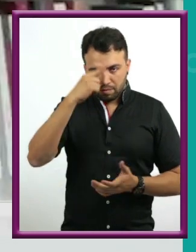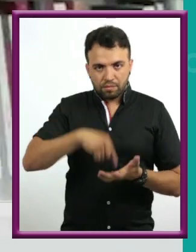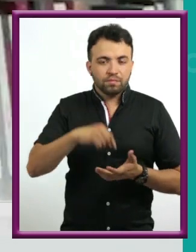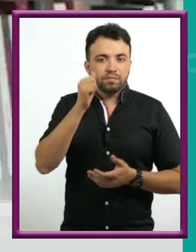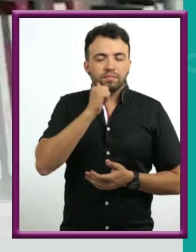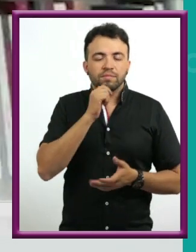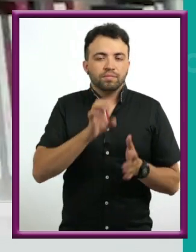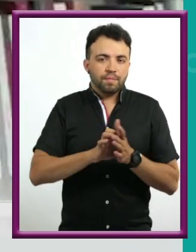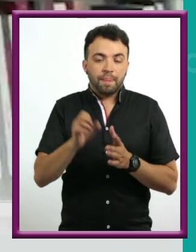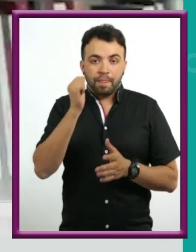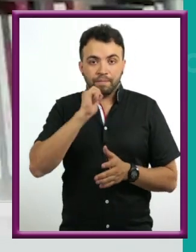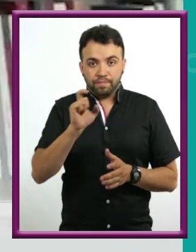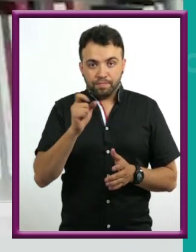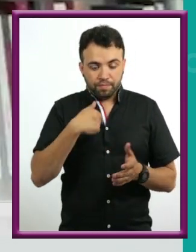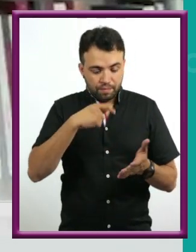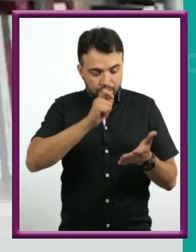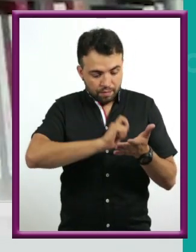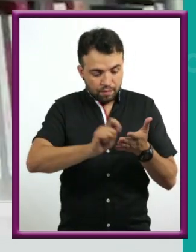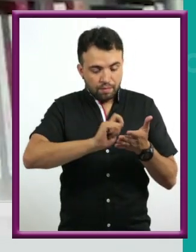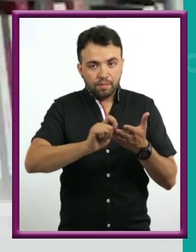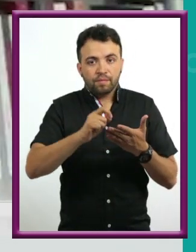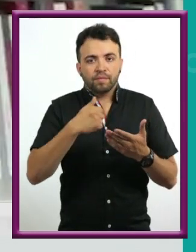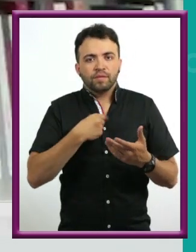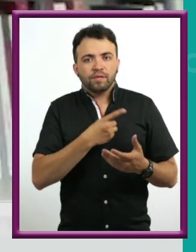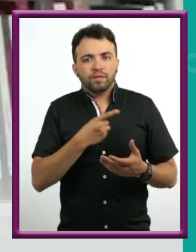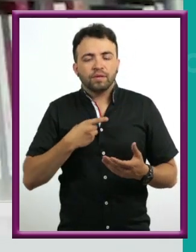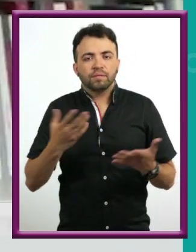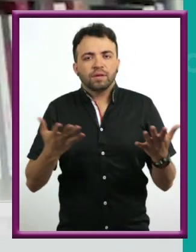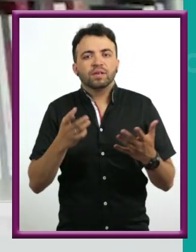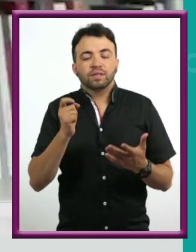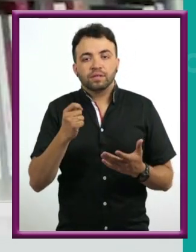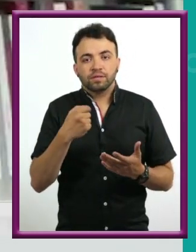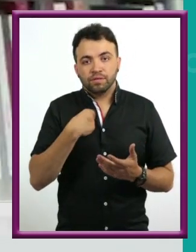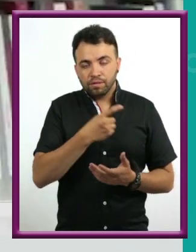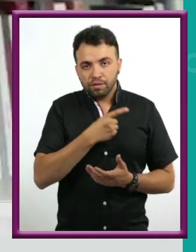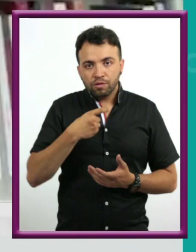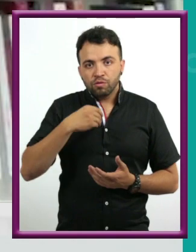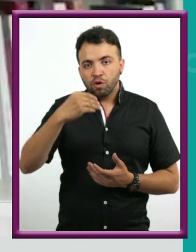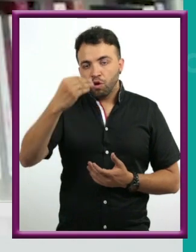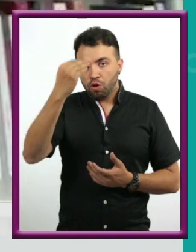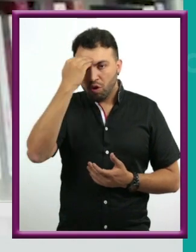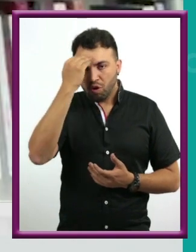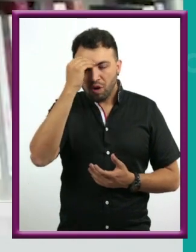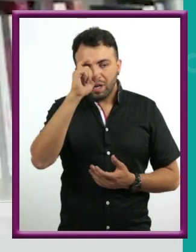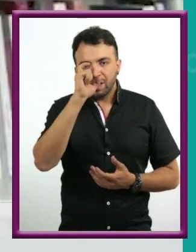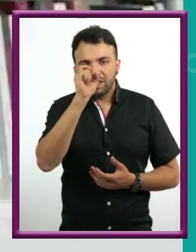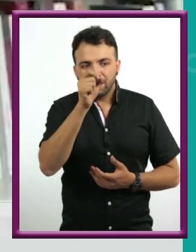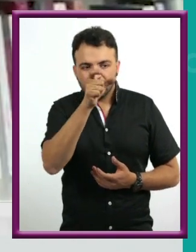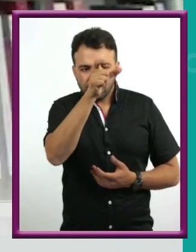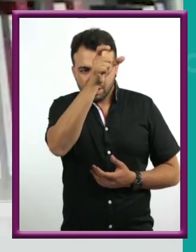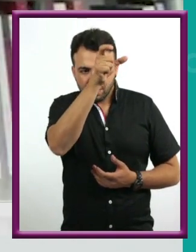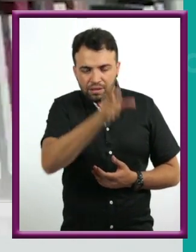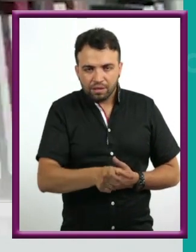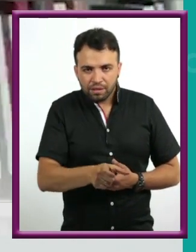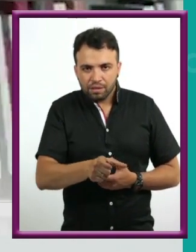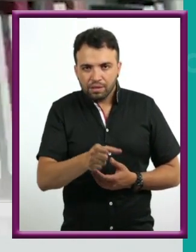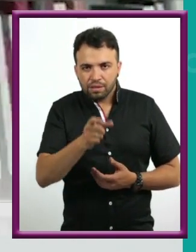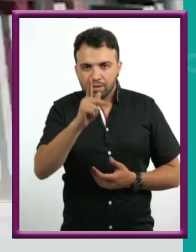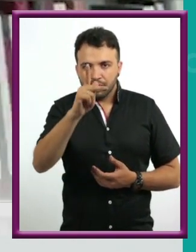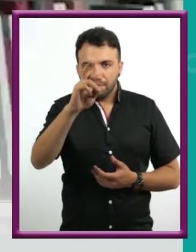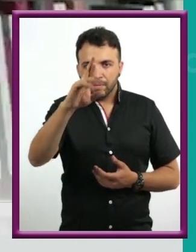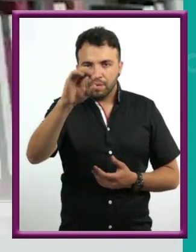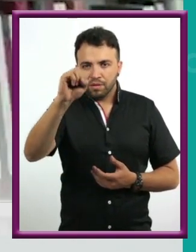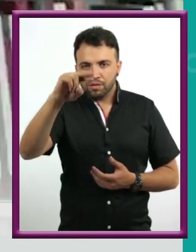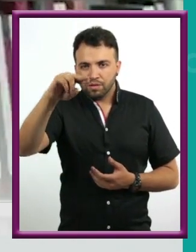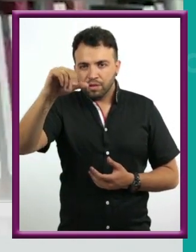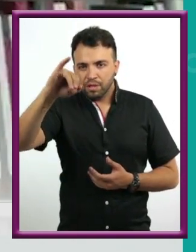Pienso siempre que primero un escritor lo que tendría que hacer es conocer a los personajes, saber quiénes